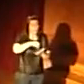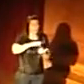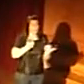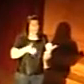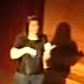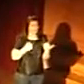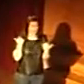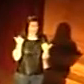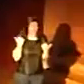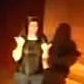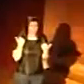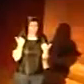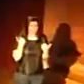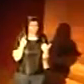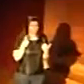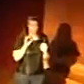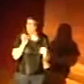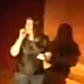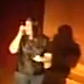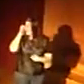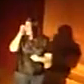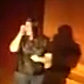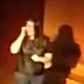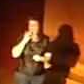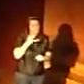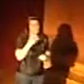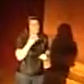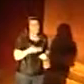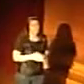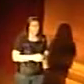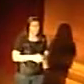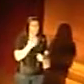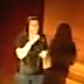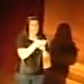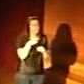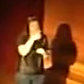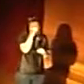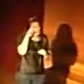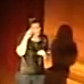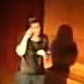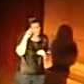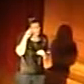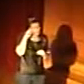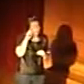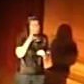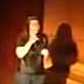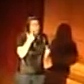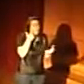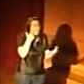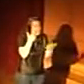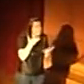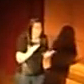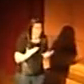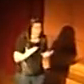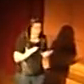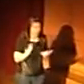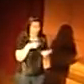una una presencia extraordinariamente importante no el caso de Madrid esto les les llamará la atención no cómo